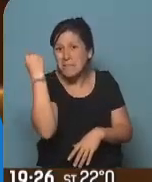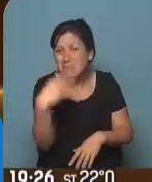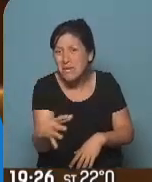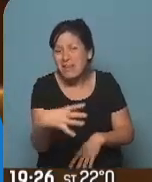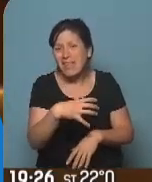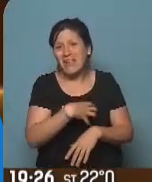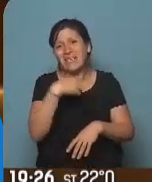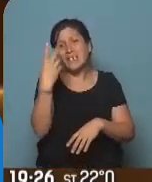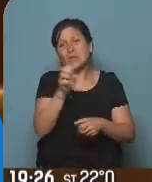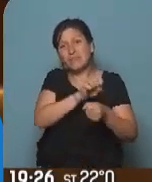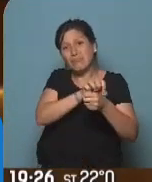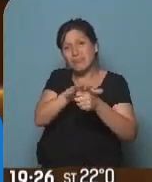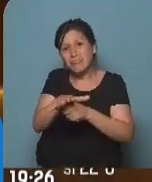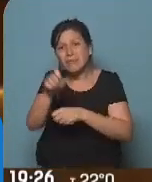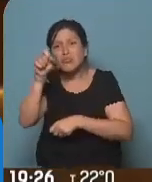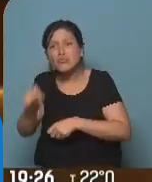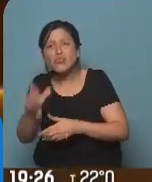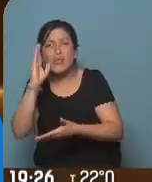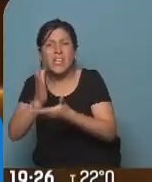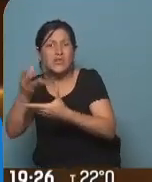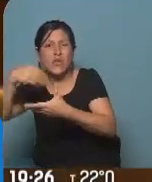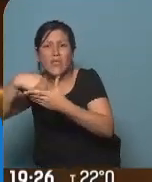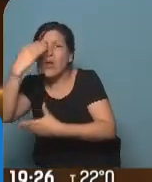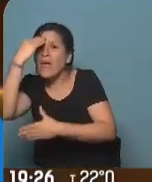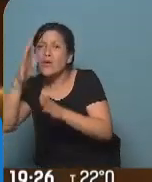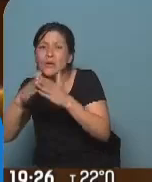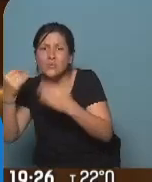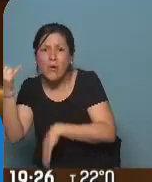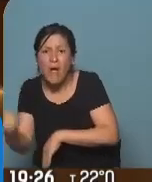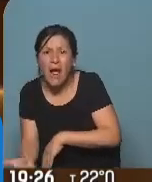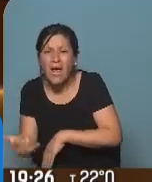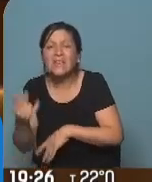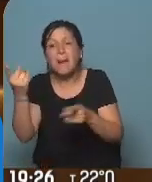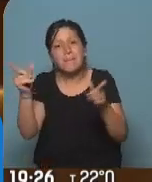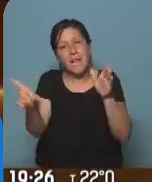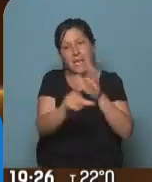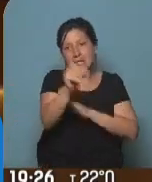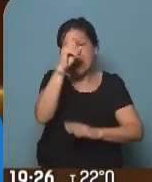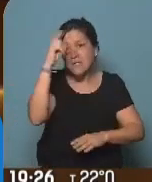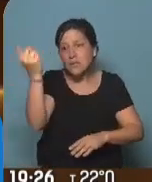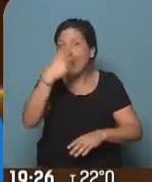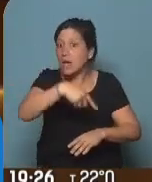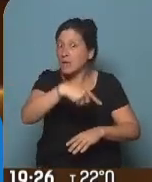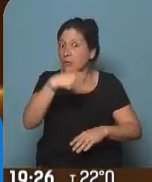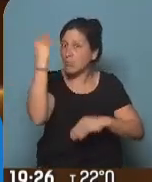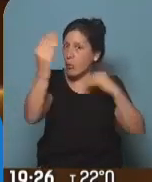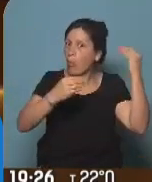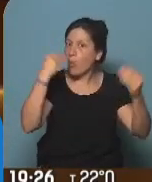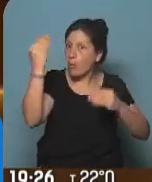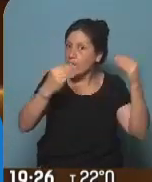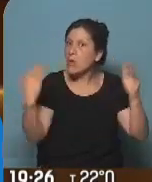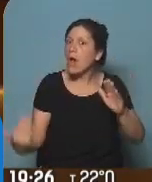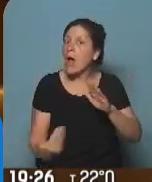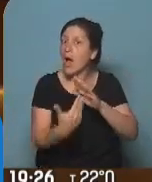realidad se está afectando un derecho consagrado en la Constitución y en las leyes nacionales. Por lo tanto, esto debería preocupar ya no solamente a las